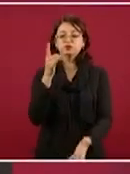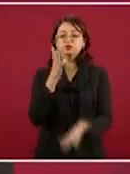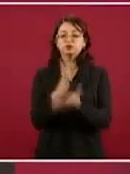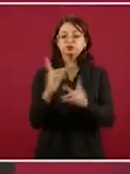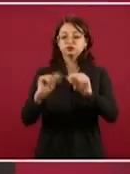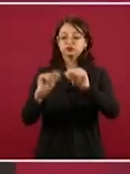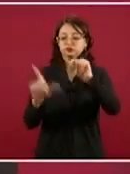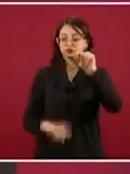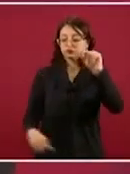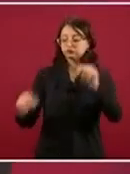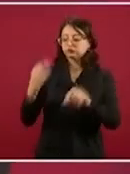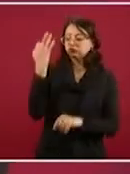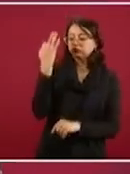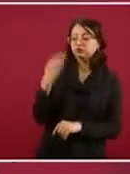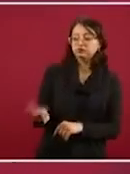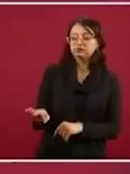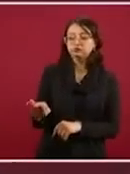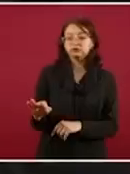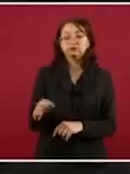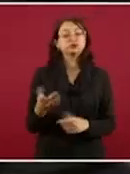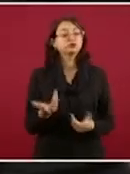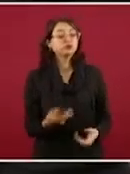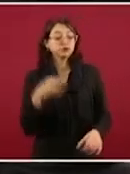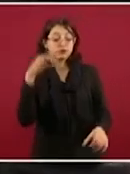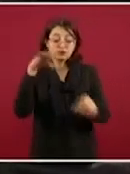por traición a la patria y se le quita